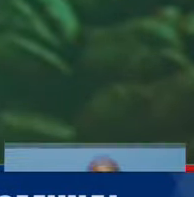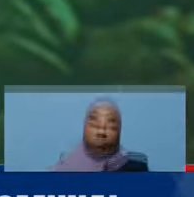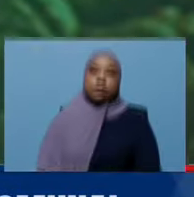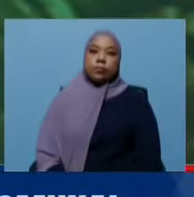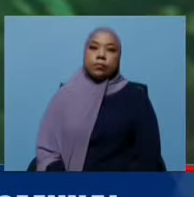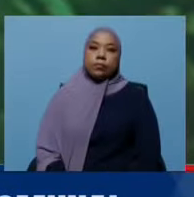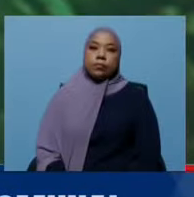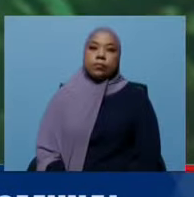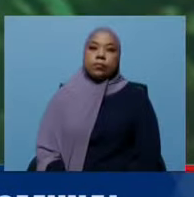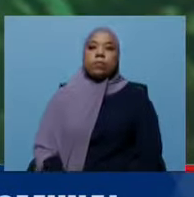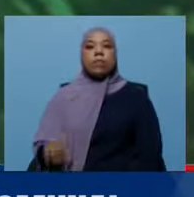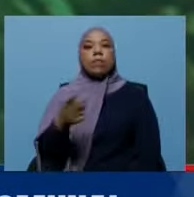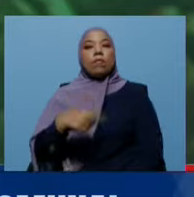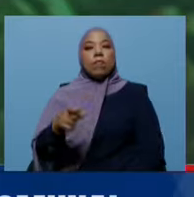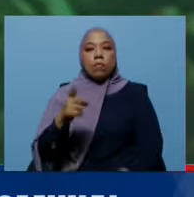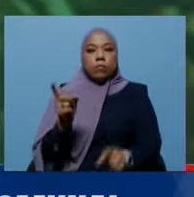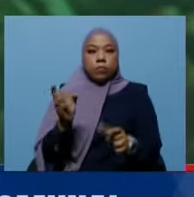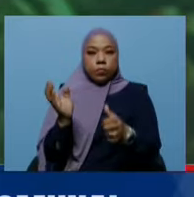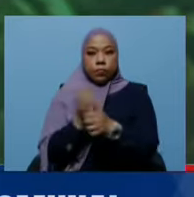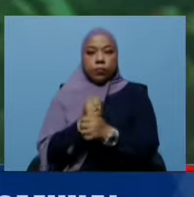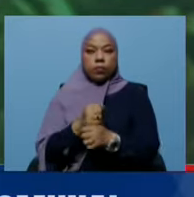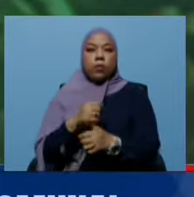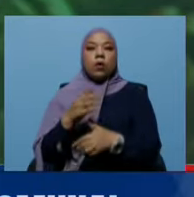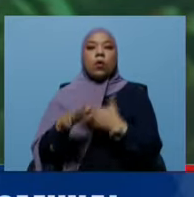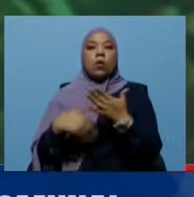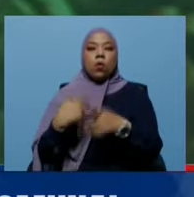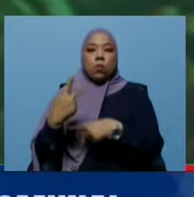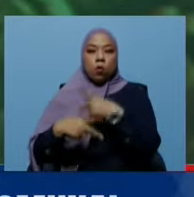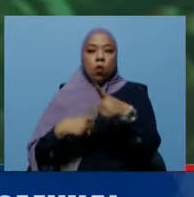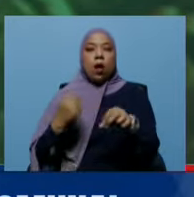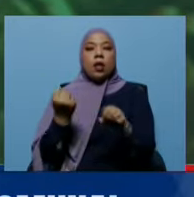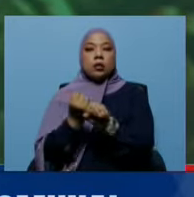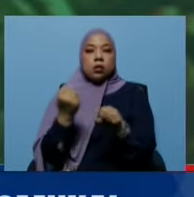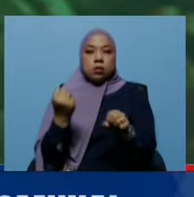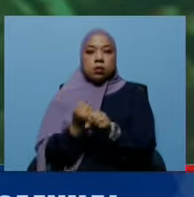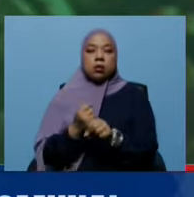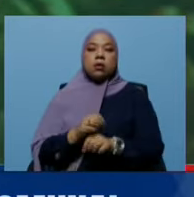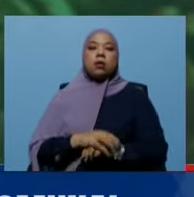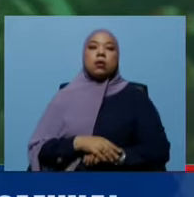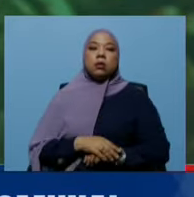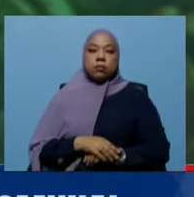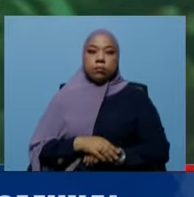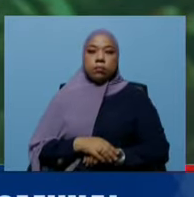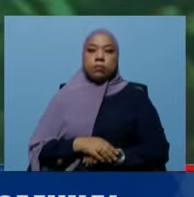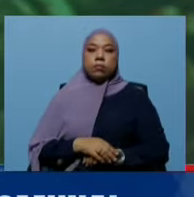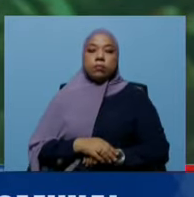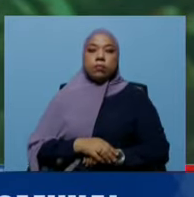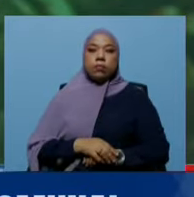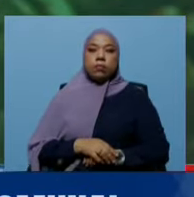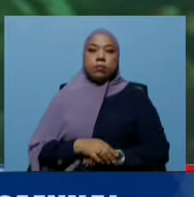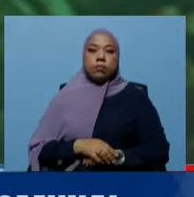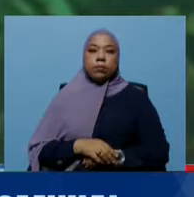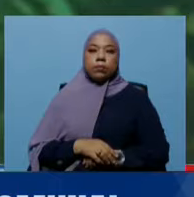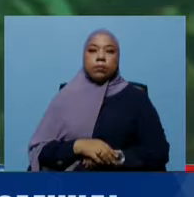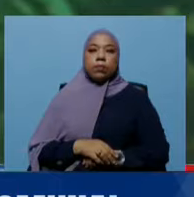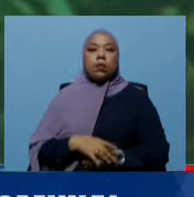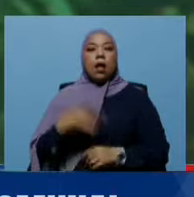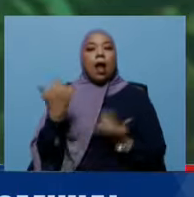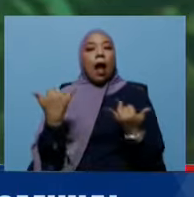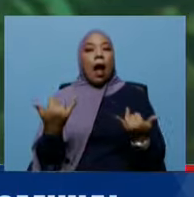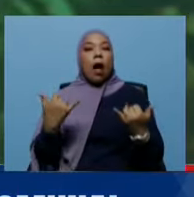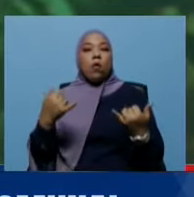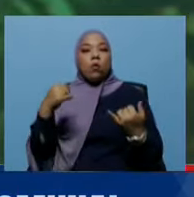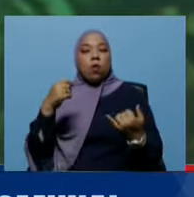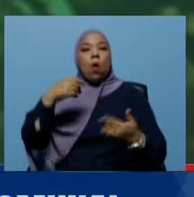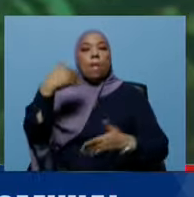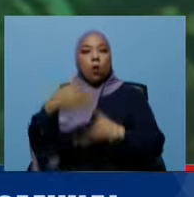como diría yo, de manera sostenida, progresiva, poquito a poquito. Vamos a llegar